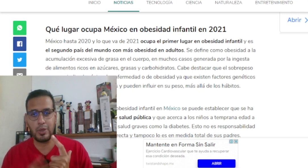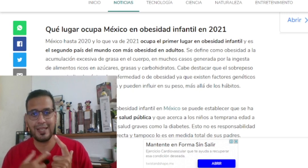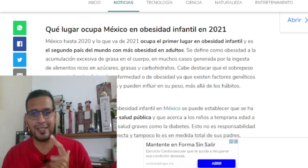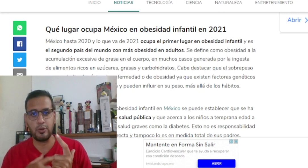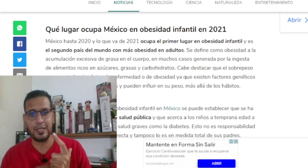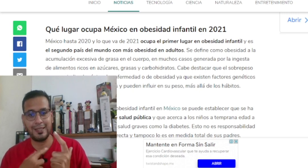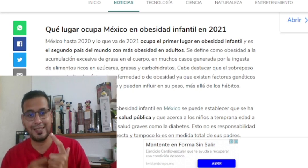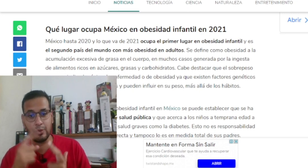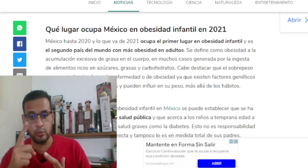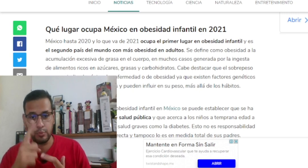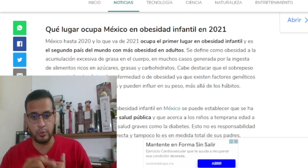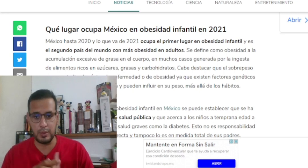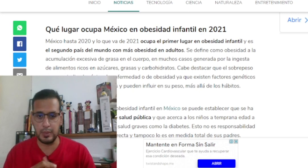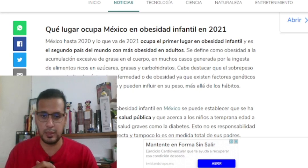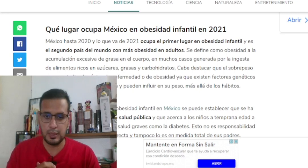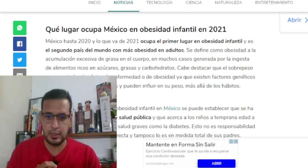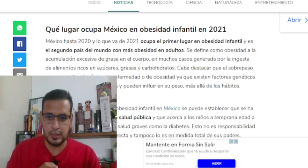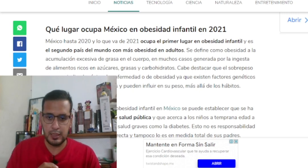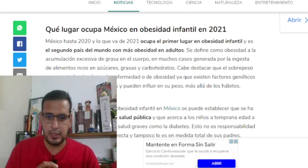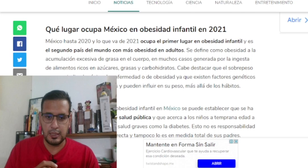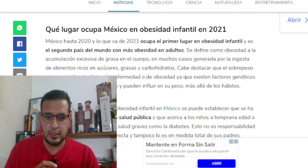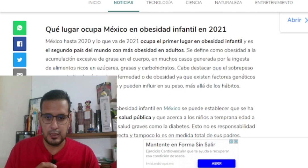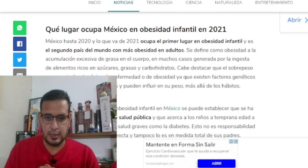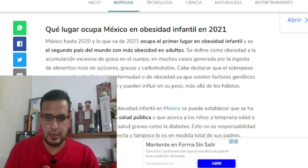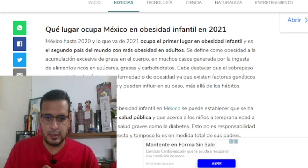COVID-19 se pueda desarrollar sin ningún problema.